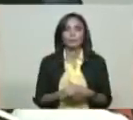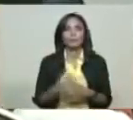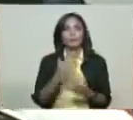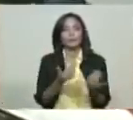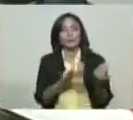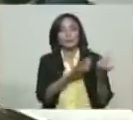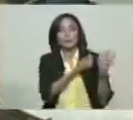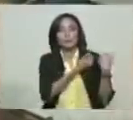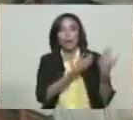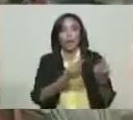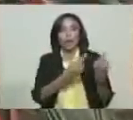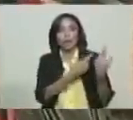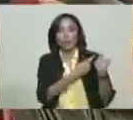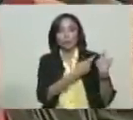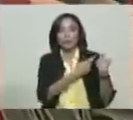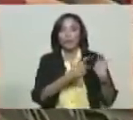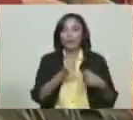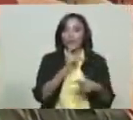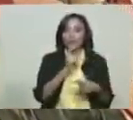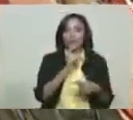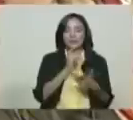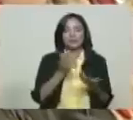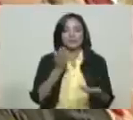tarea difícil y compleja,